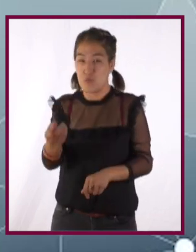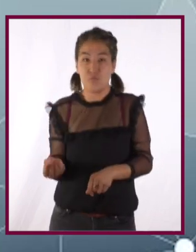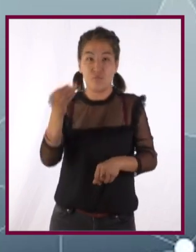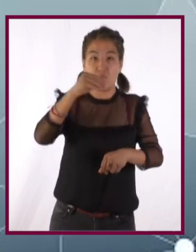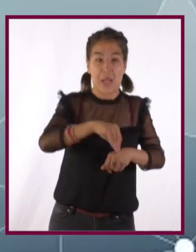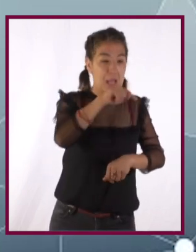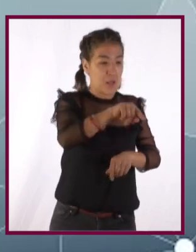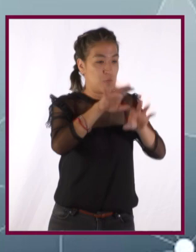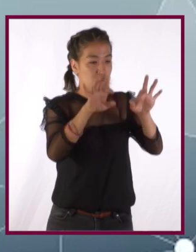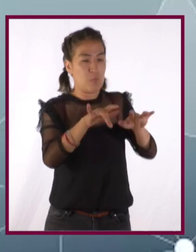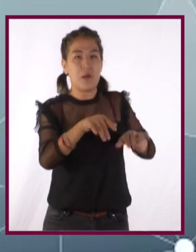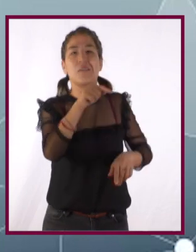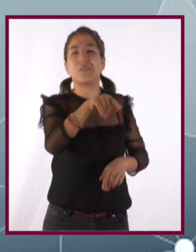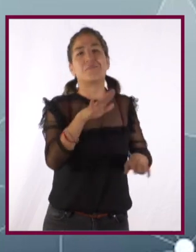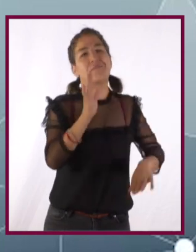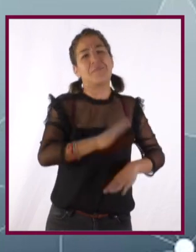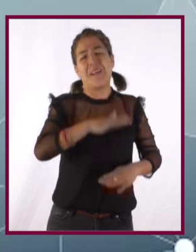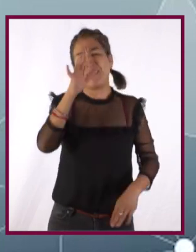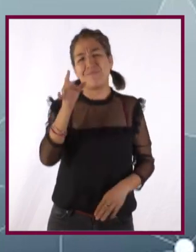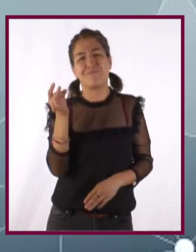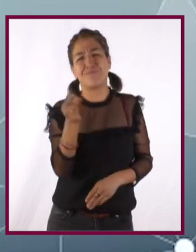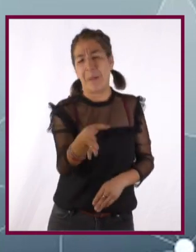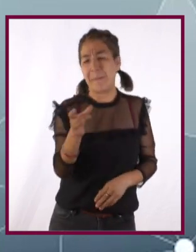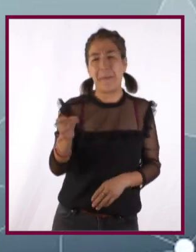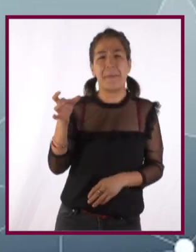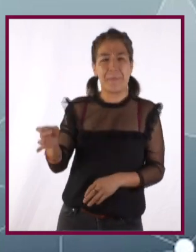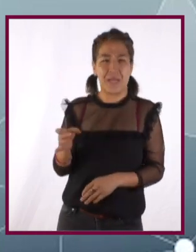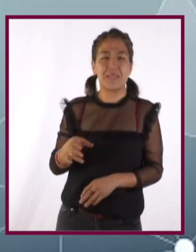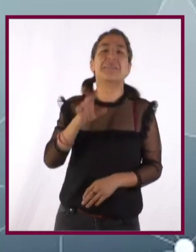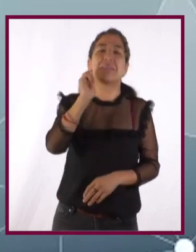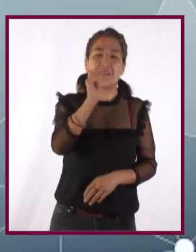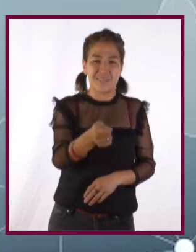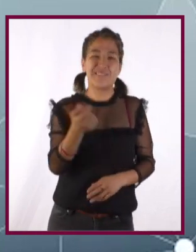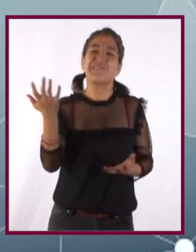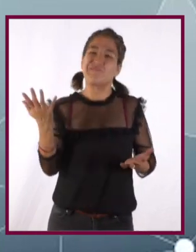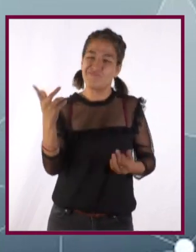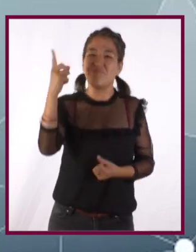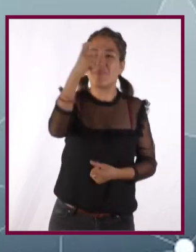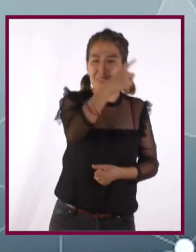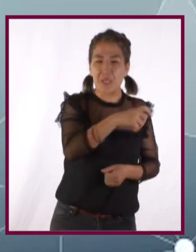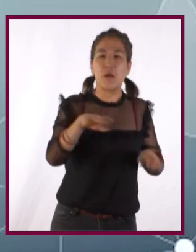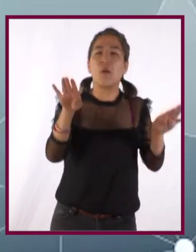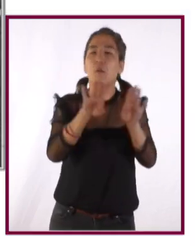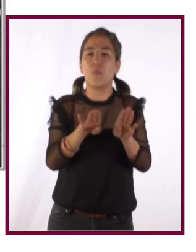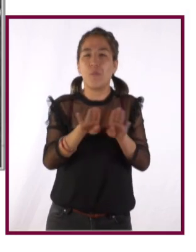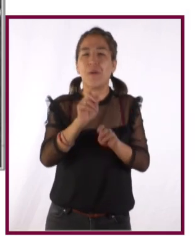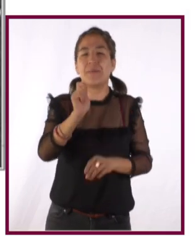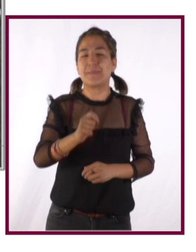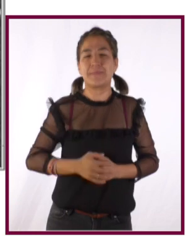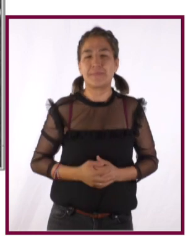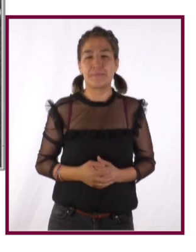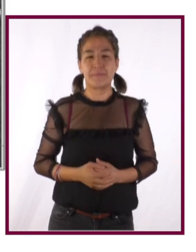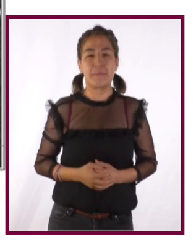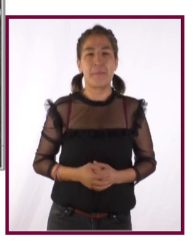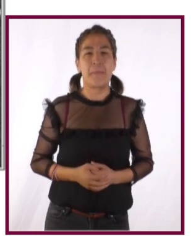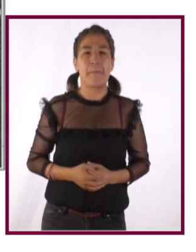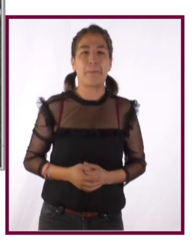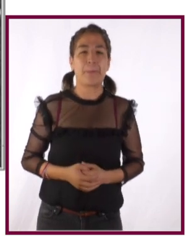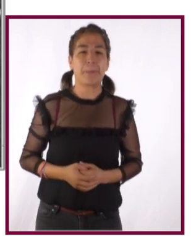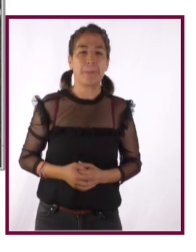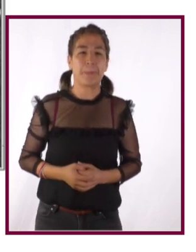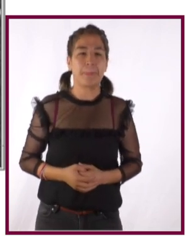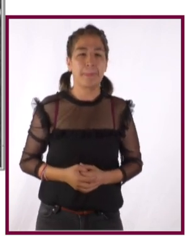en una computadora para hacer a la computadora invencible. Es muy complicado en general poder decir